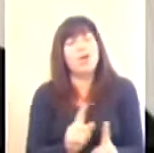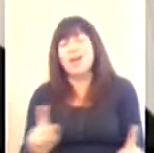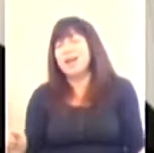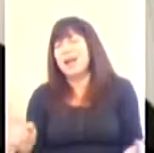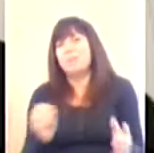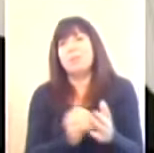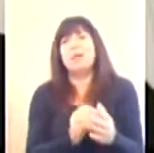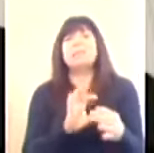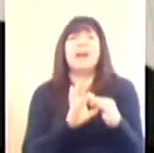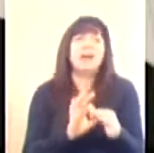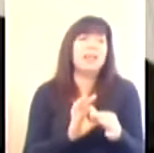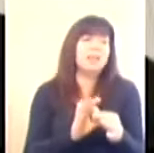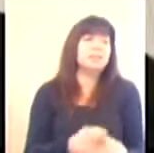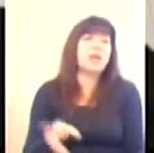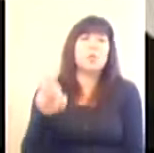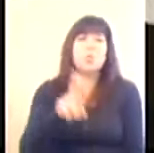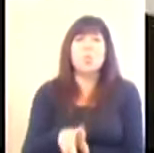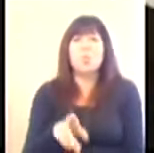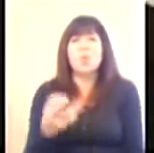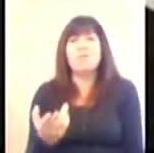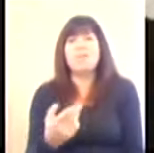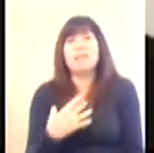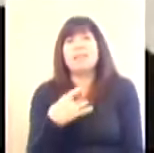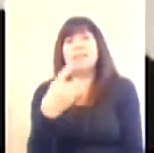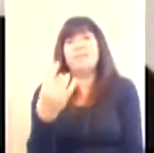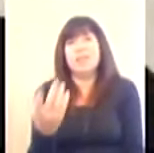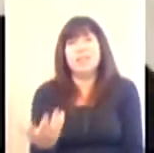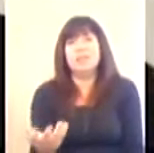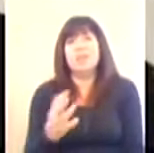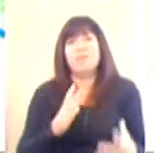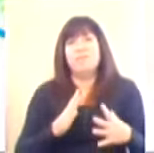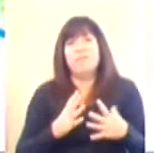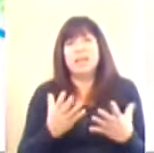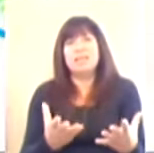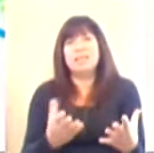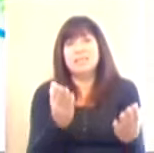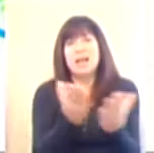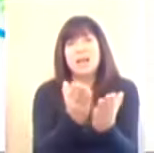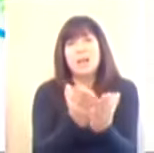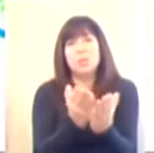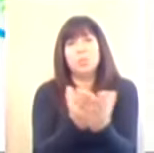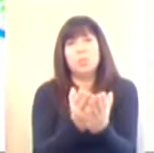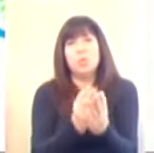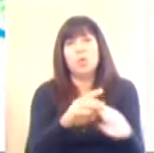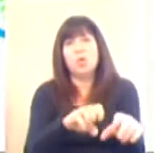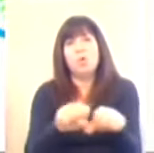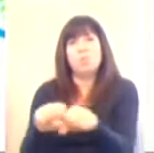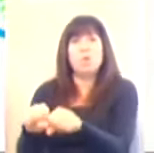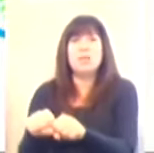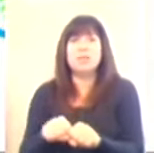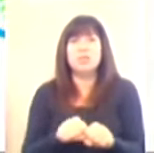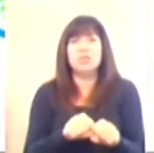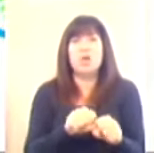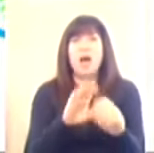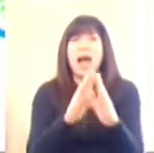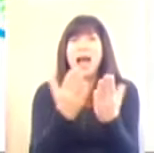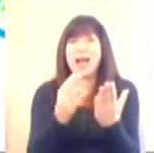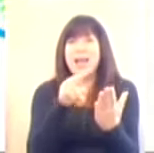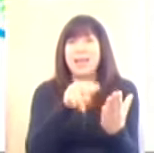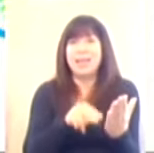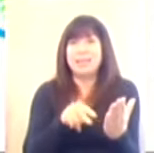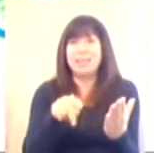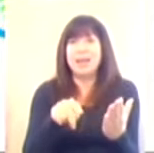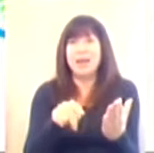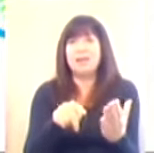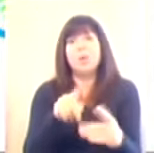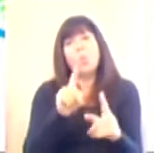quiero agradecerles nuevamente por la invitación, felicitarlos por el estudio y por su compromiso con esta agenda, y decirles que a pesar de todas las dificultades